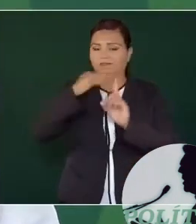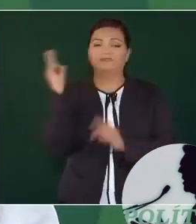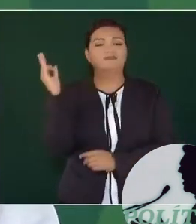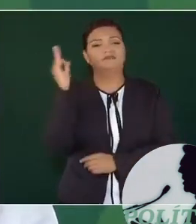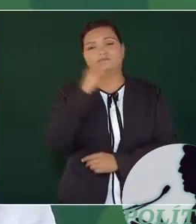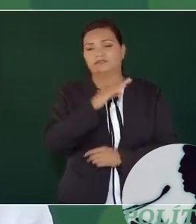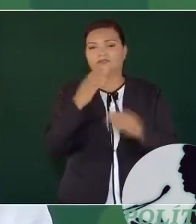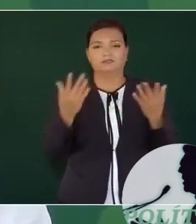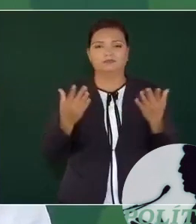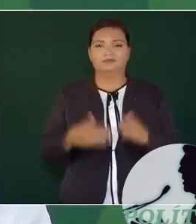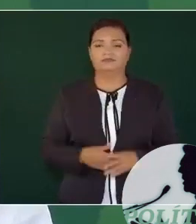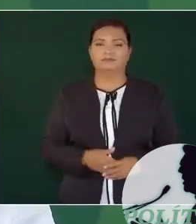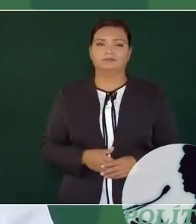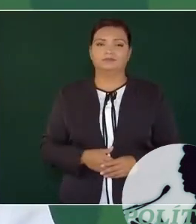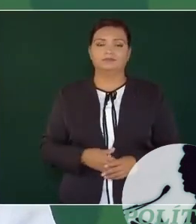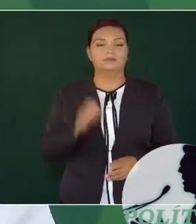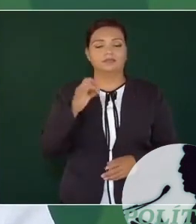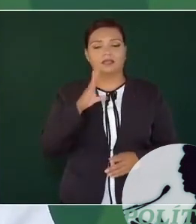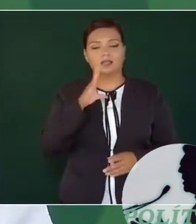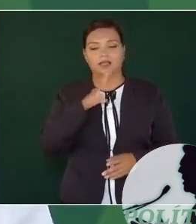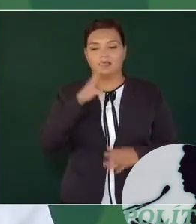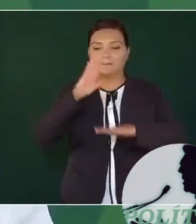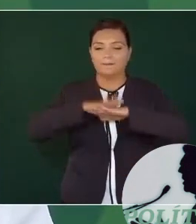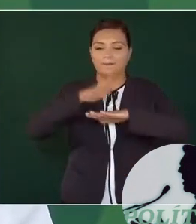pseudoambientalista. Y así hay